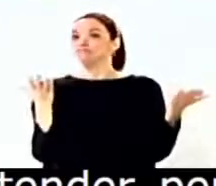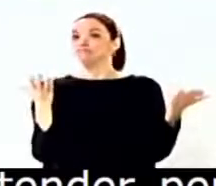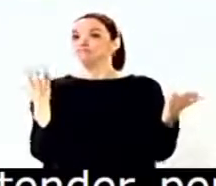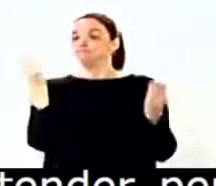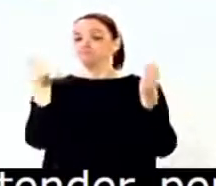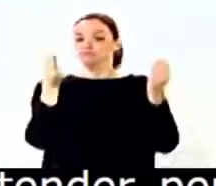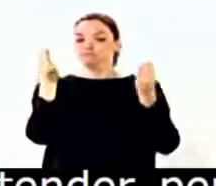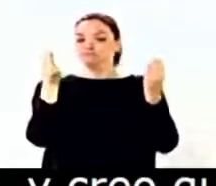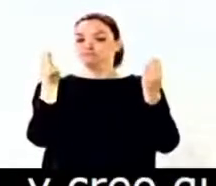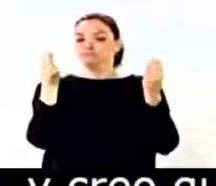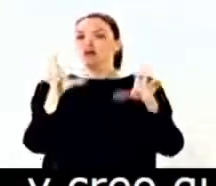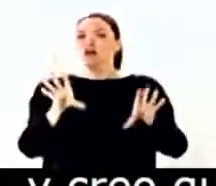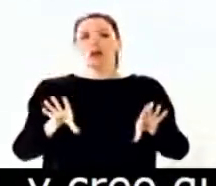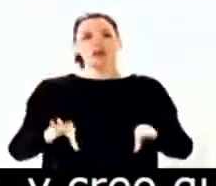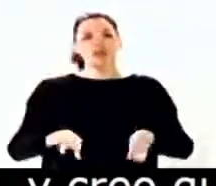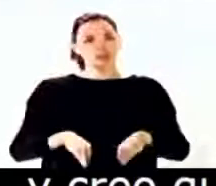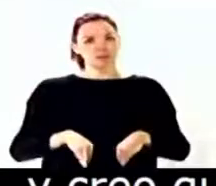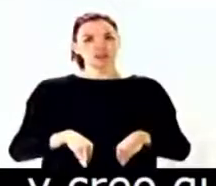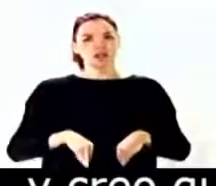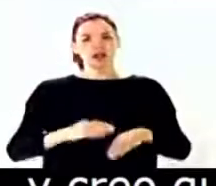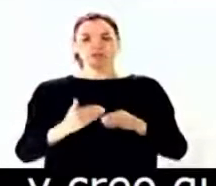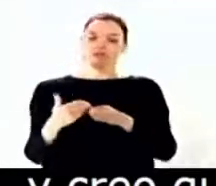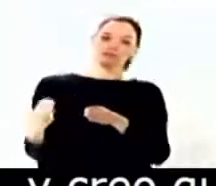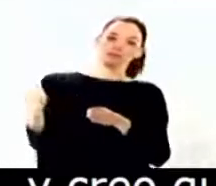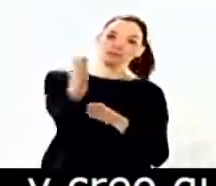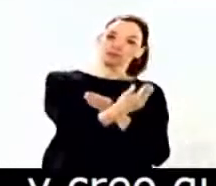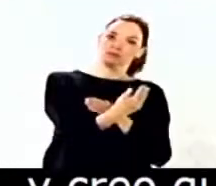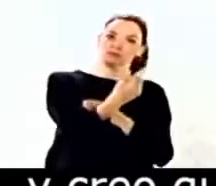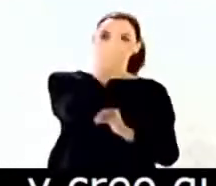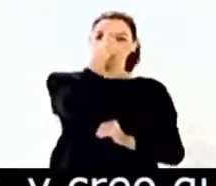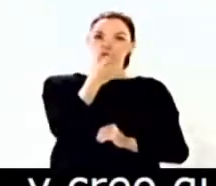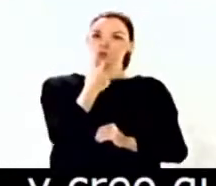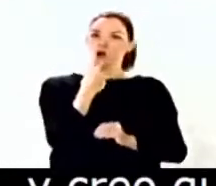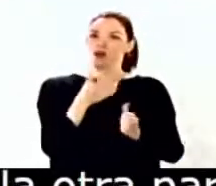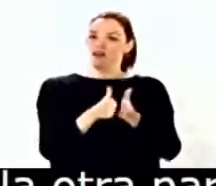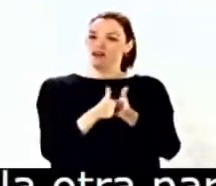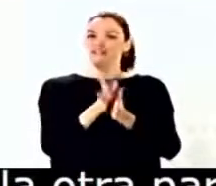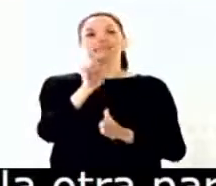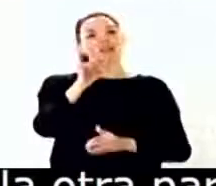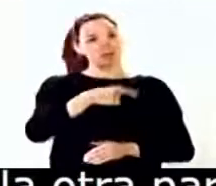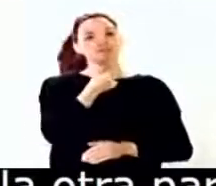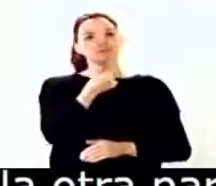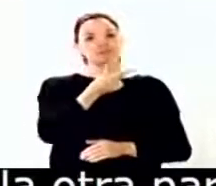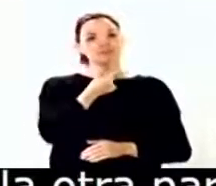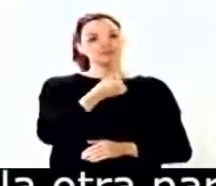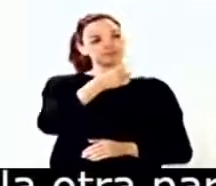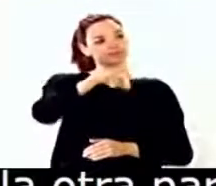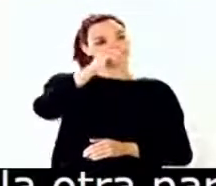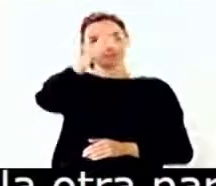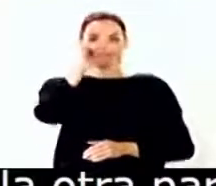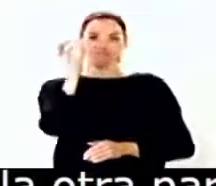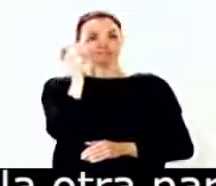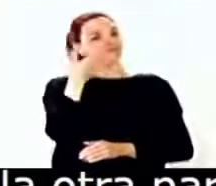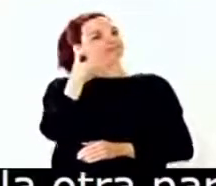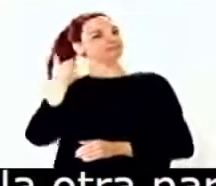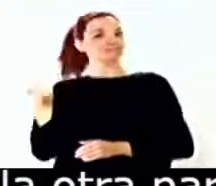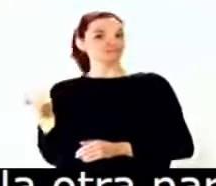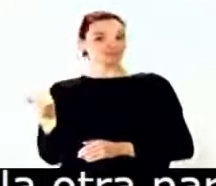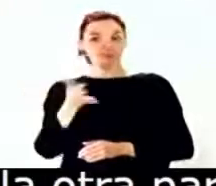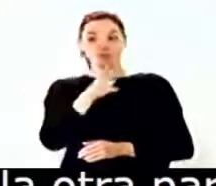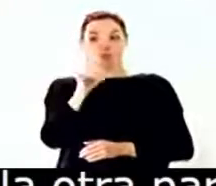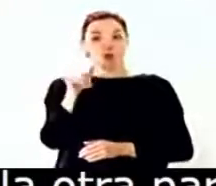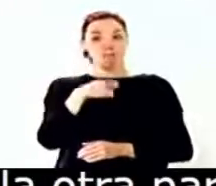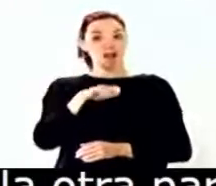muy aceptado en la otra parte, por los portugueses y por las portuguesas, que estarán orgullosos que en